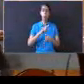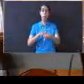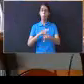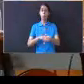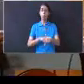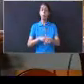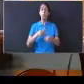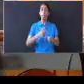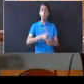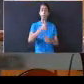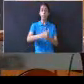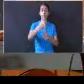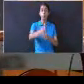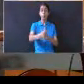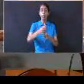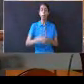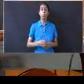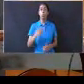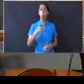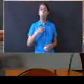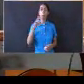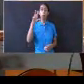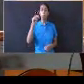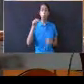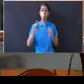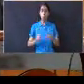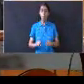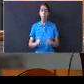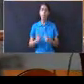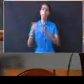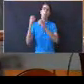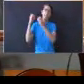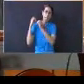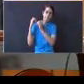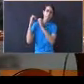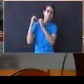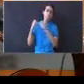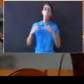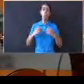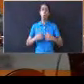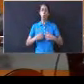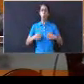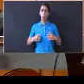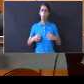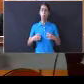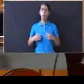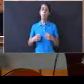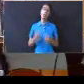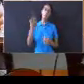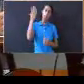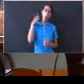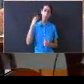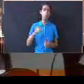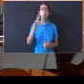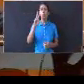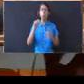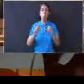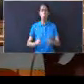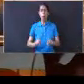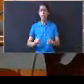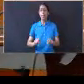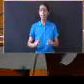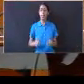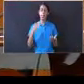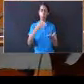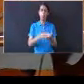cargar los huesos del pasado. No puede pasar las cosas del pasado, hermano. No puede llevarlas consigo